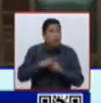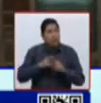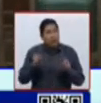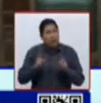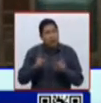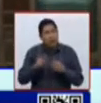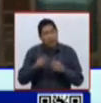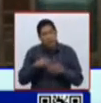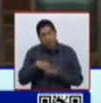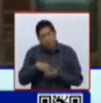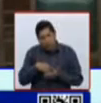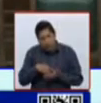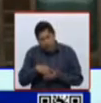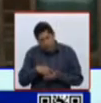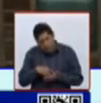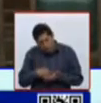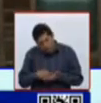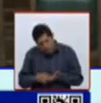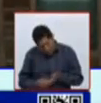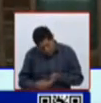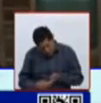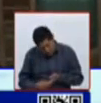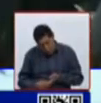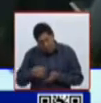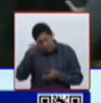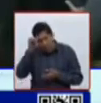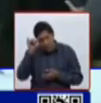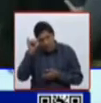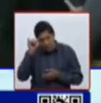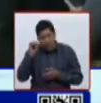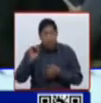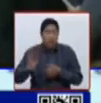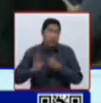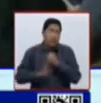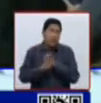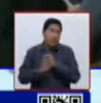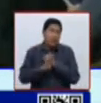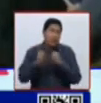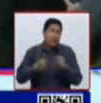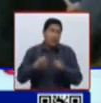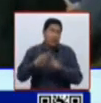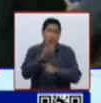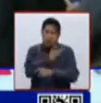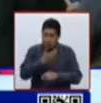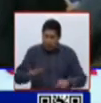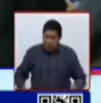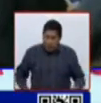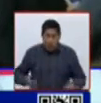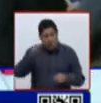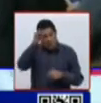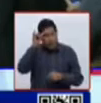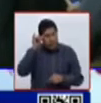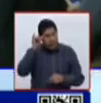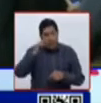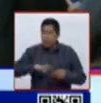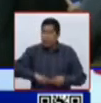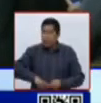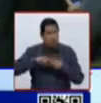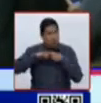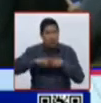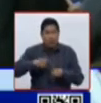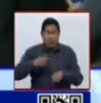por el delicado estado de salud, según lo ha manifestado la defensa de la ex presidente Jeanine Áñez, se suspendió en